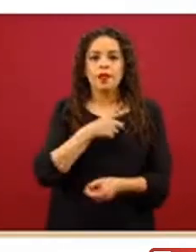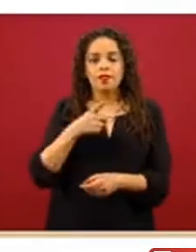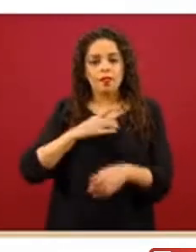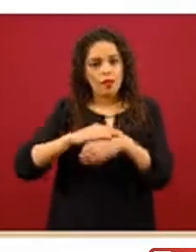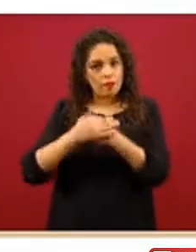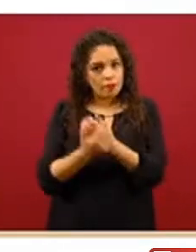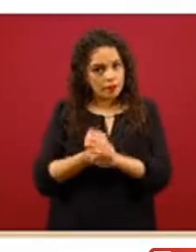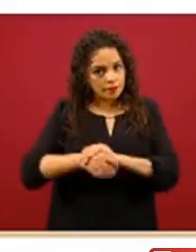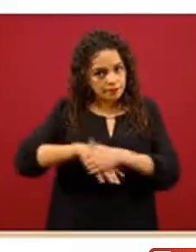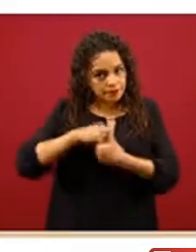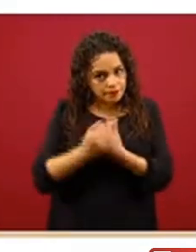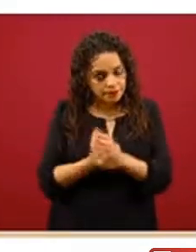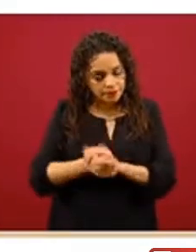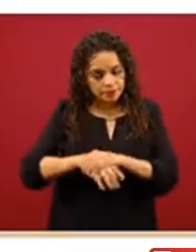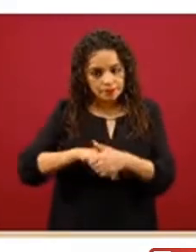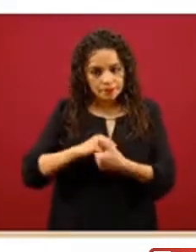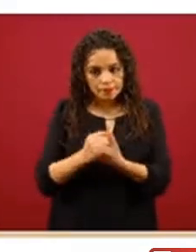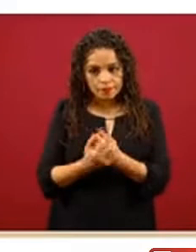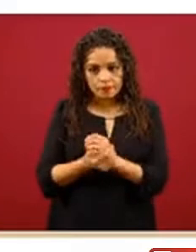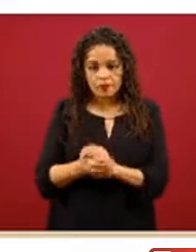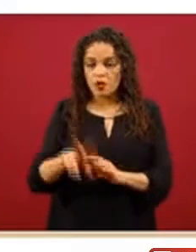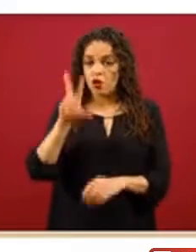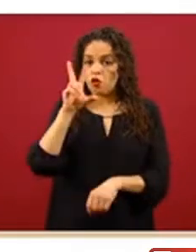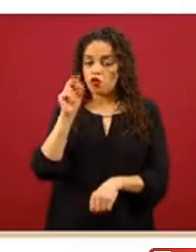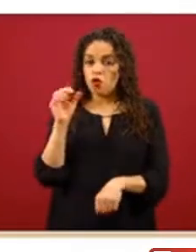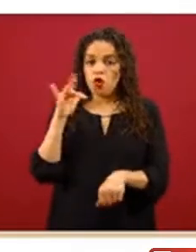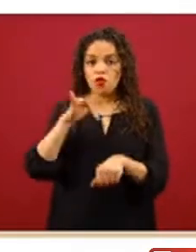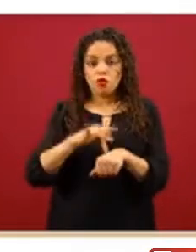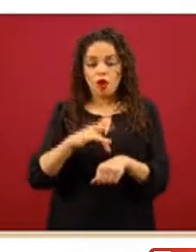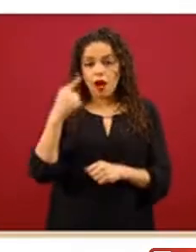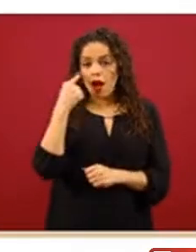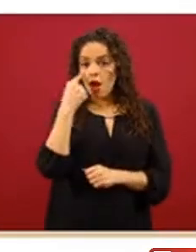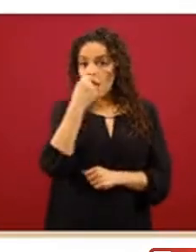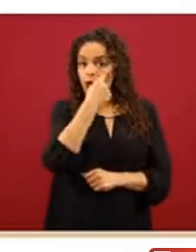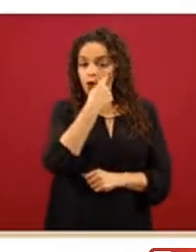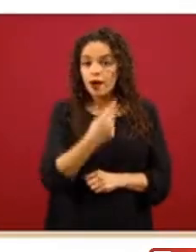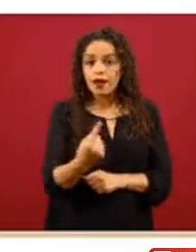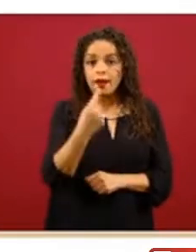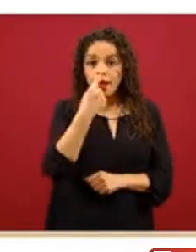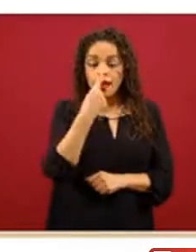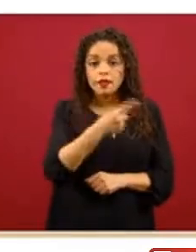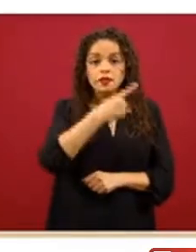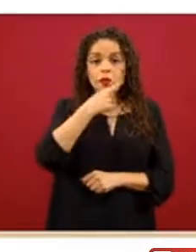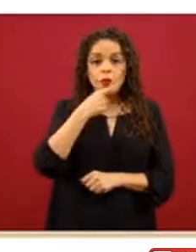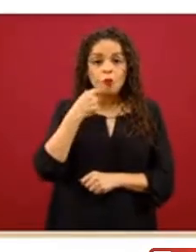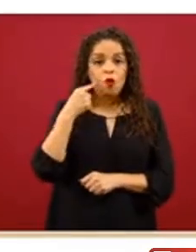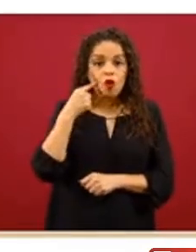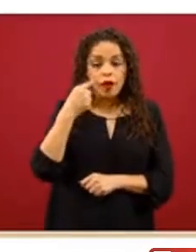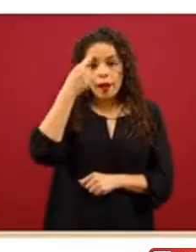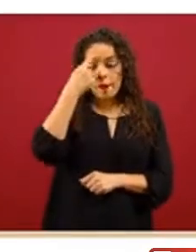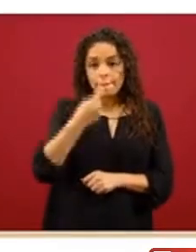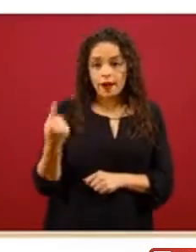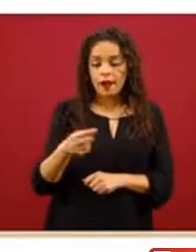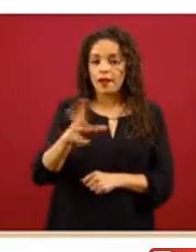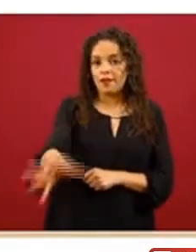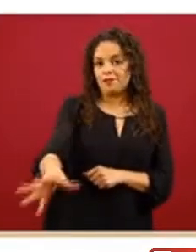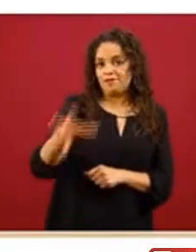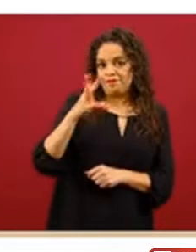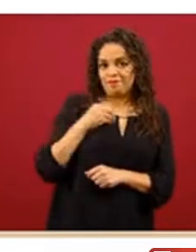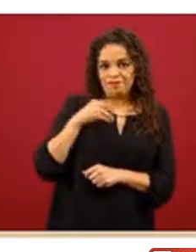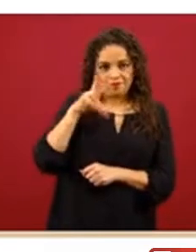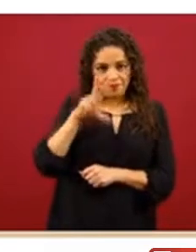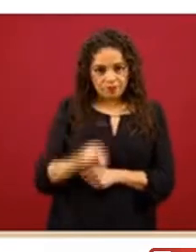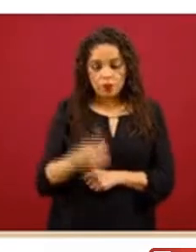de evitarlo, higiene de manos, no tocar nuestros ojos, nariz y boca para evitar esta autoinoculación y mantener una